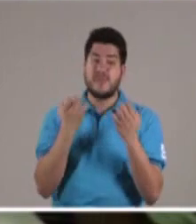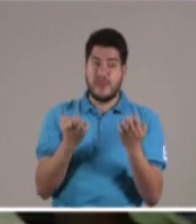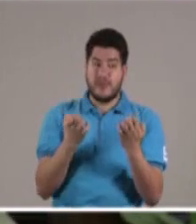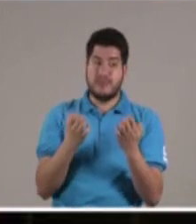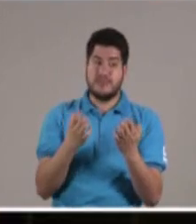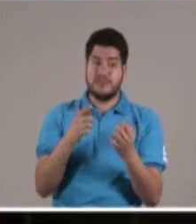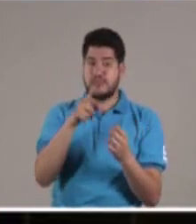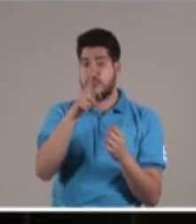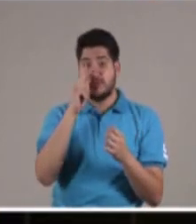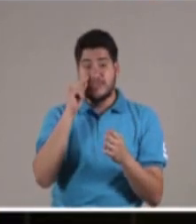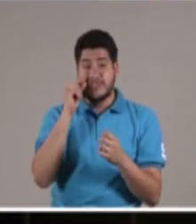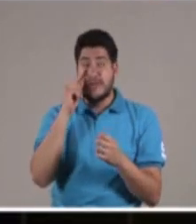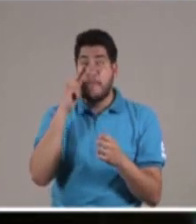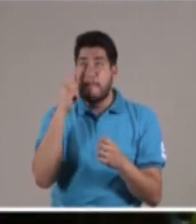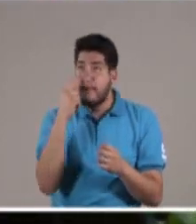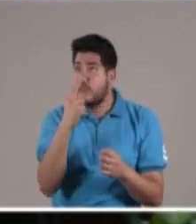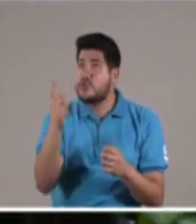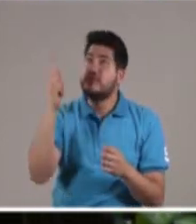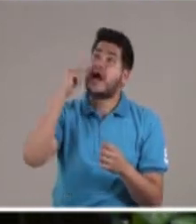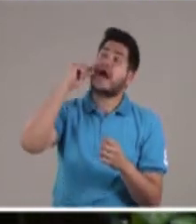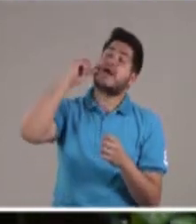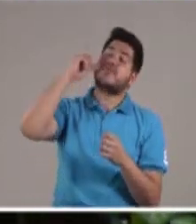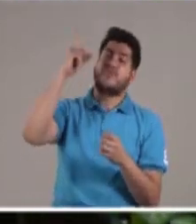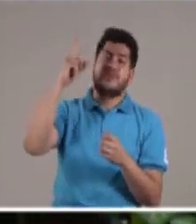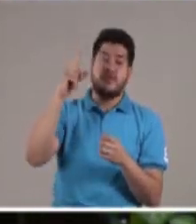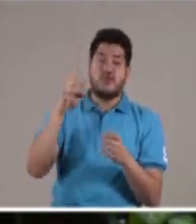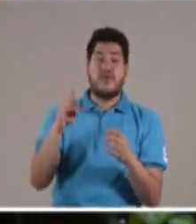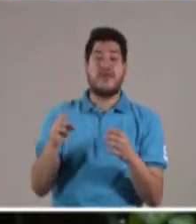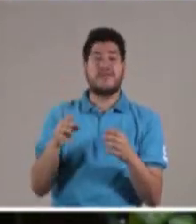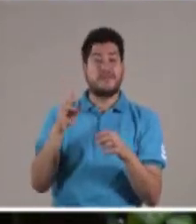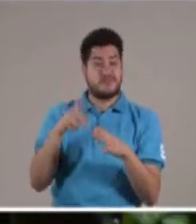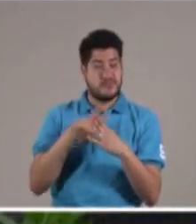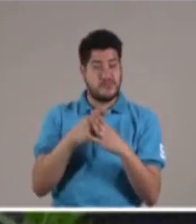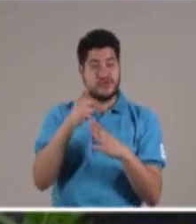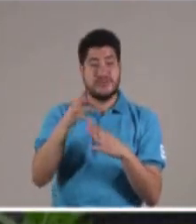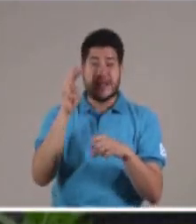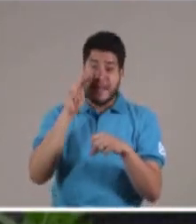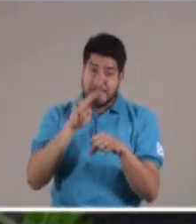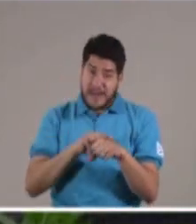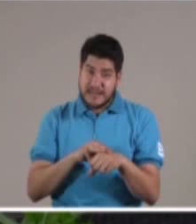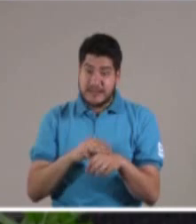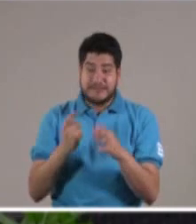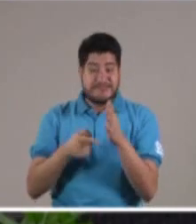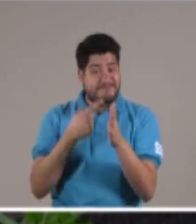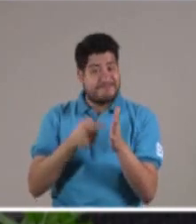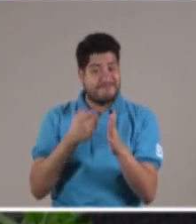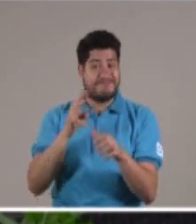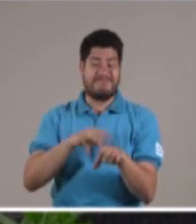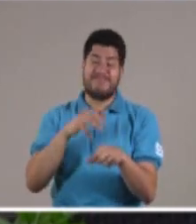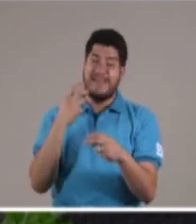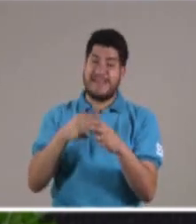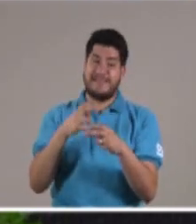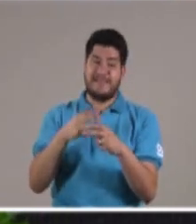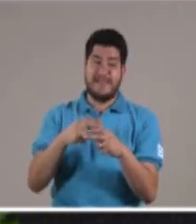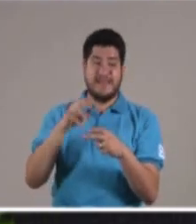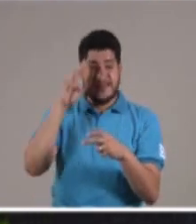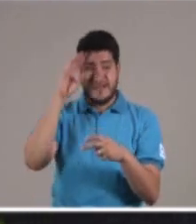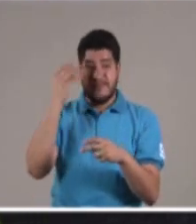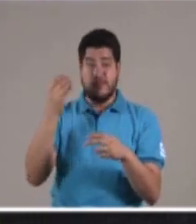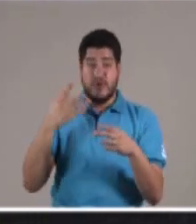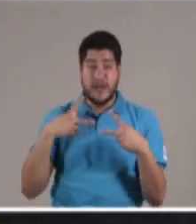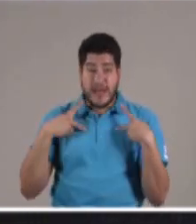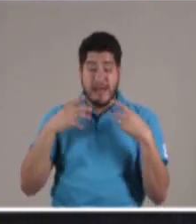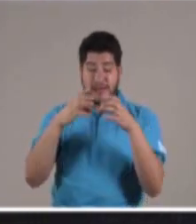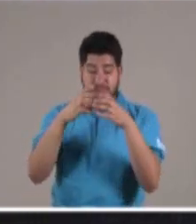buscando al señor está buscando al señor está buscando y y mientras más se mete a veces más problemas Por qué razón porque hay pozos